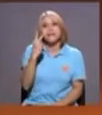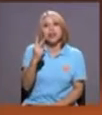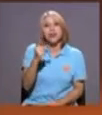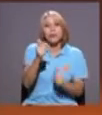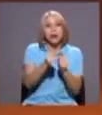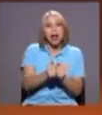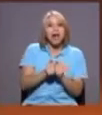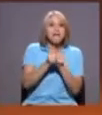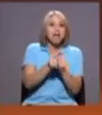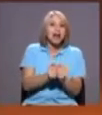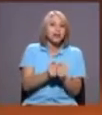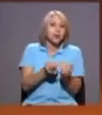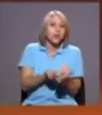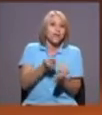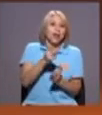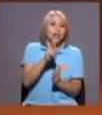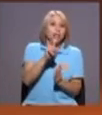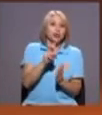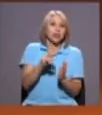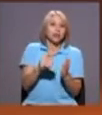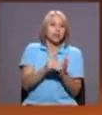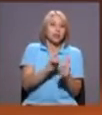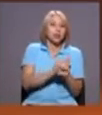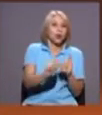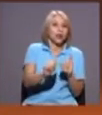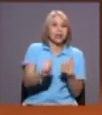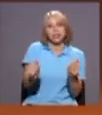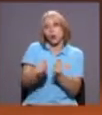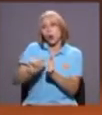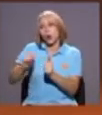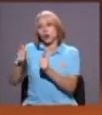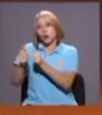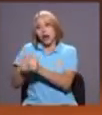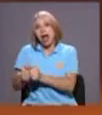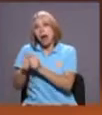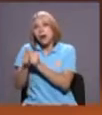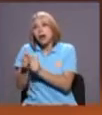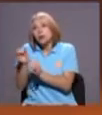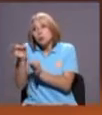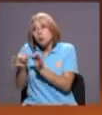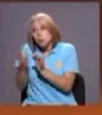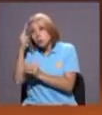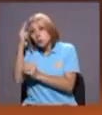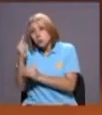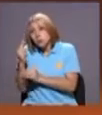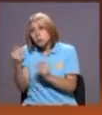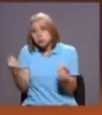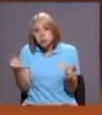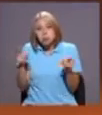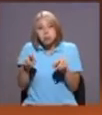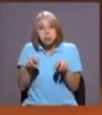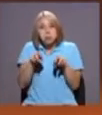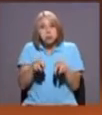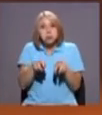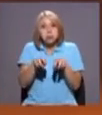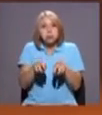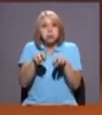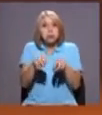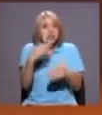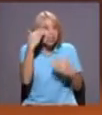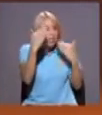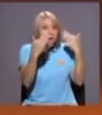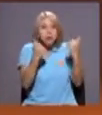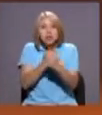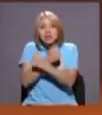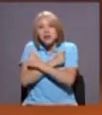de $200,000 con un caballito, con alguien que va a la par. Se saludan, se abrazan, comparten un trago.